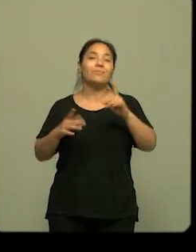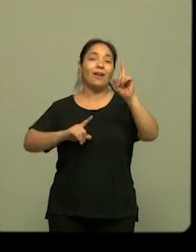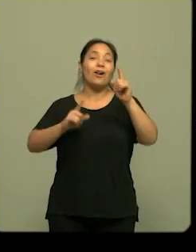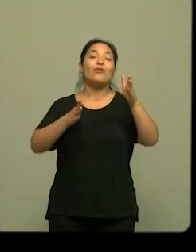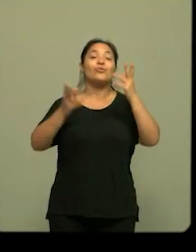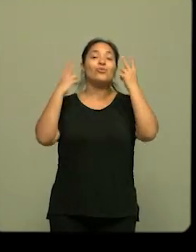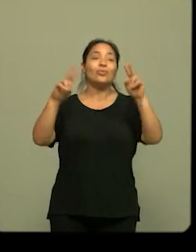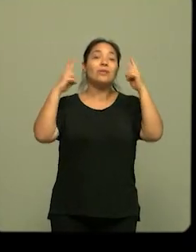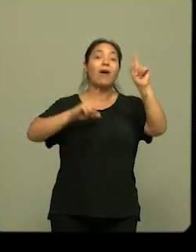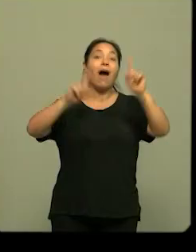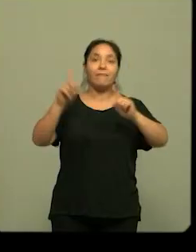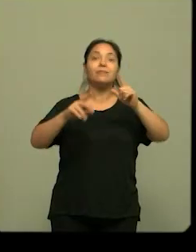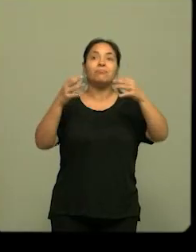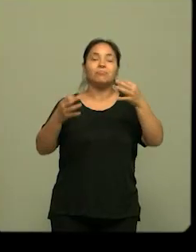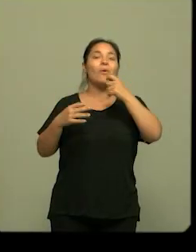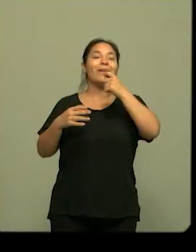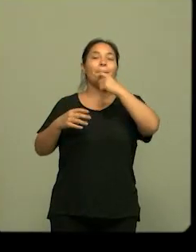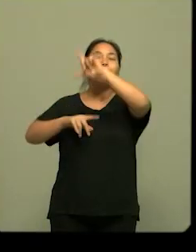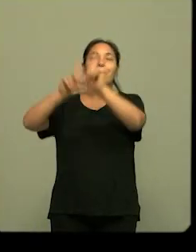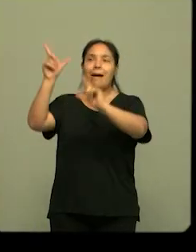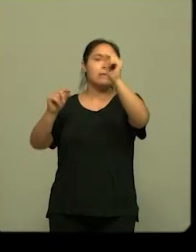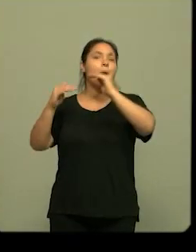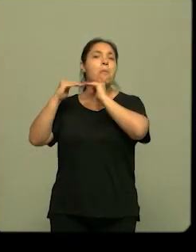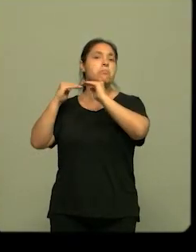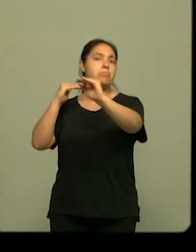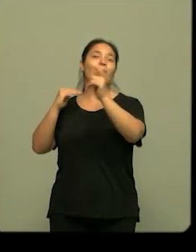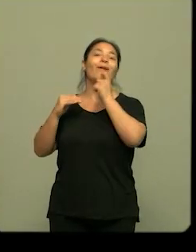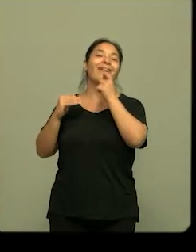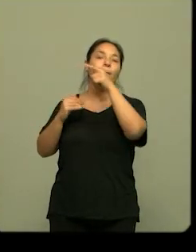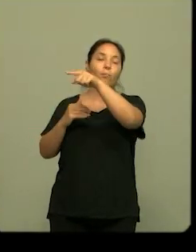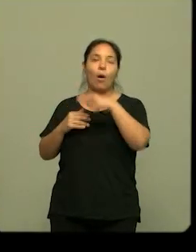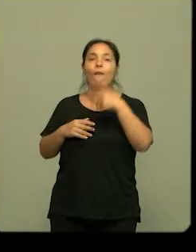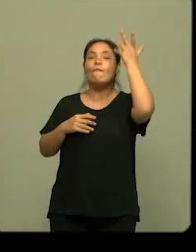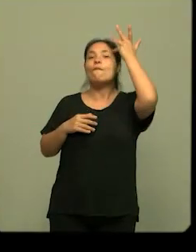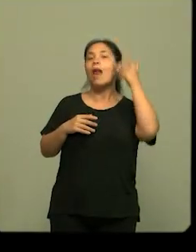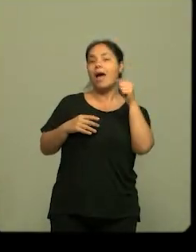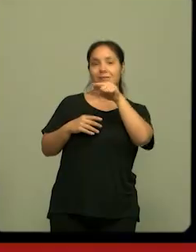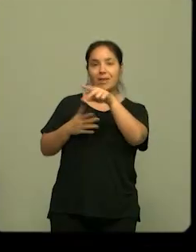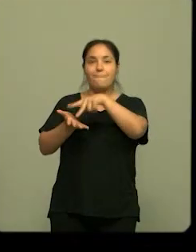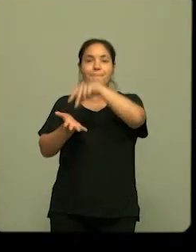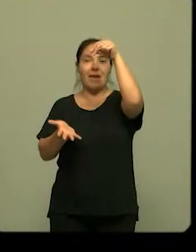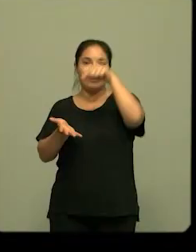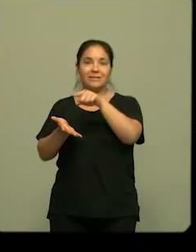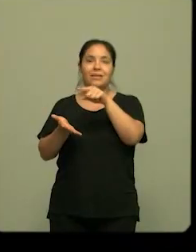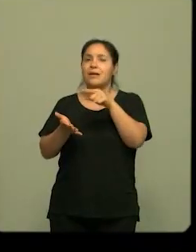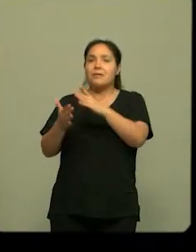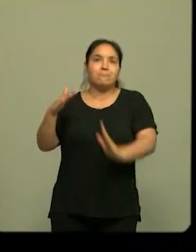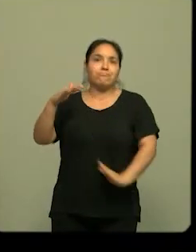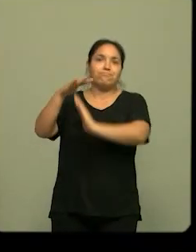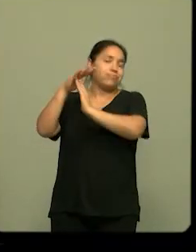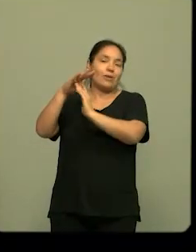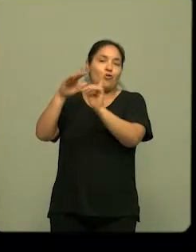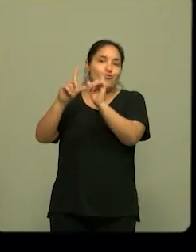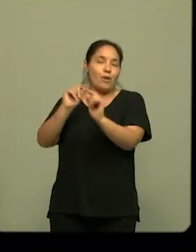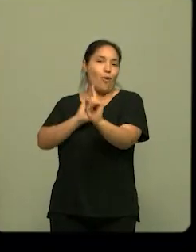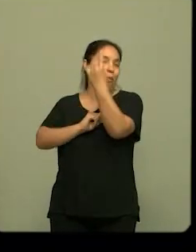en turismo. Hay países que tienen una estabilidad, como por ejemplo, no sé, hablamos de Francia, decimos que París está en el top 1 desde hace